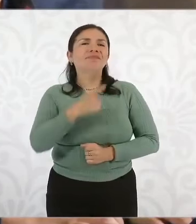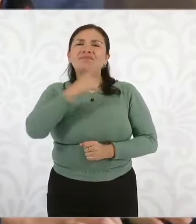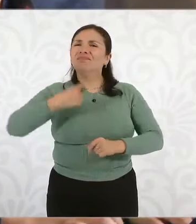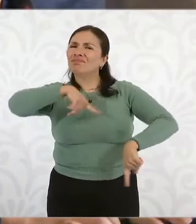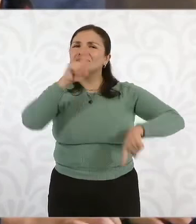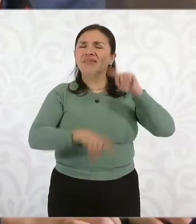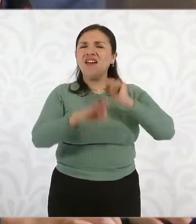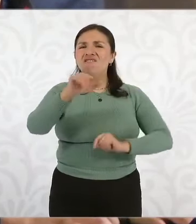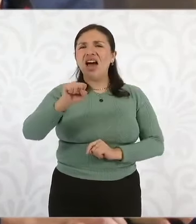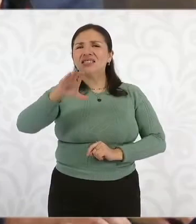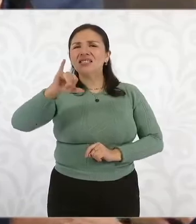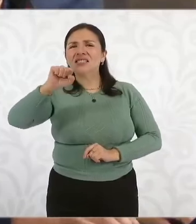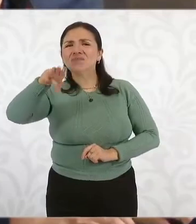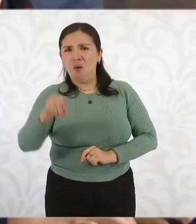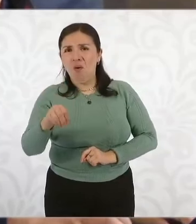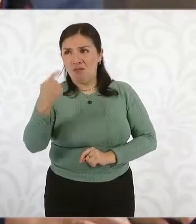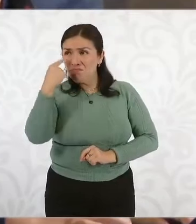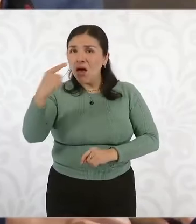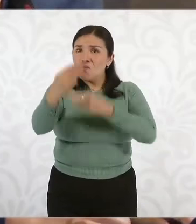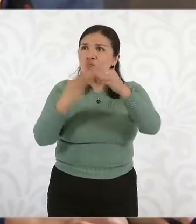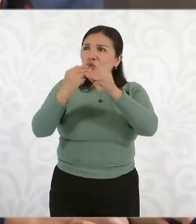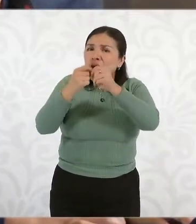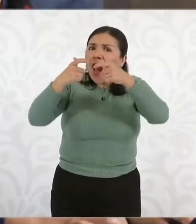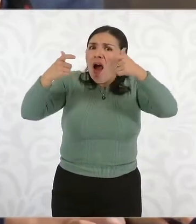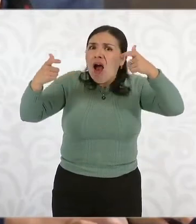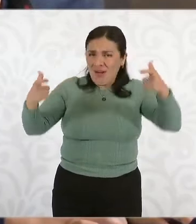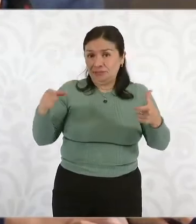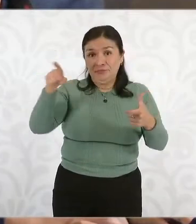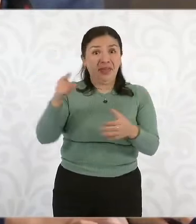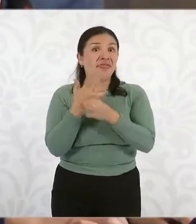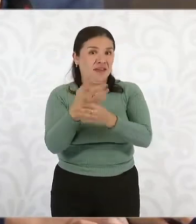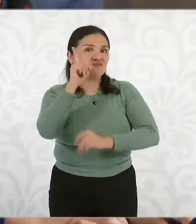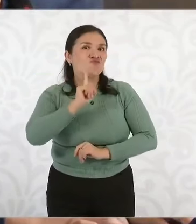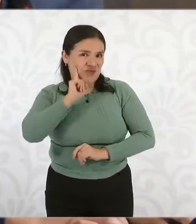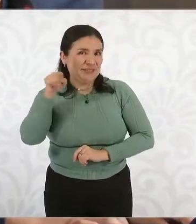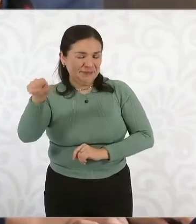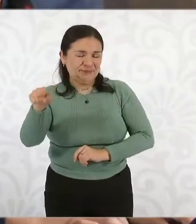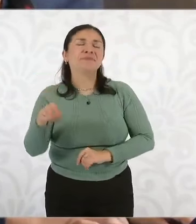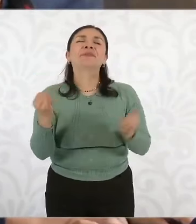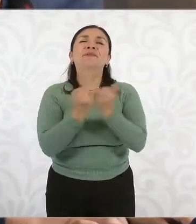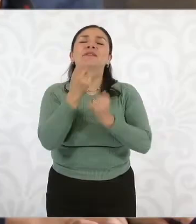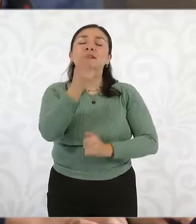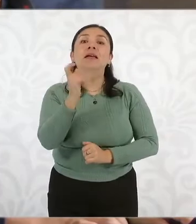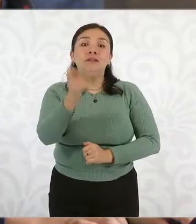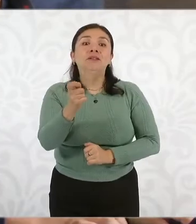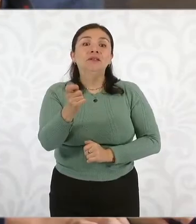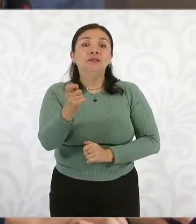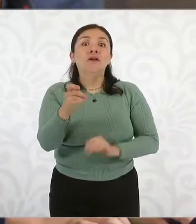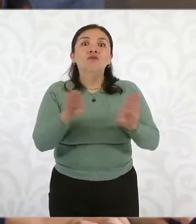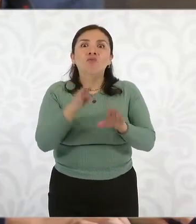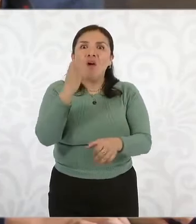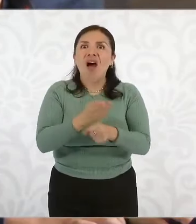fascismo que se ve en el mundo, señaló Davis, también afirmando que en el marco del